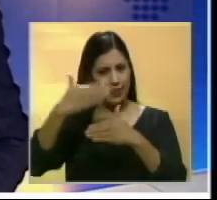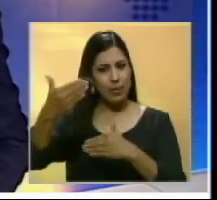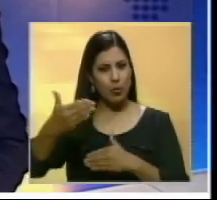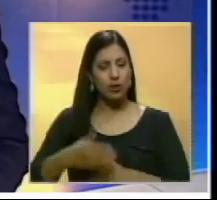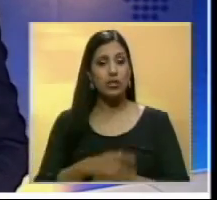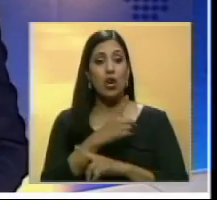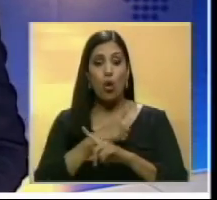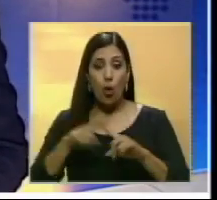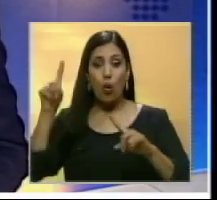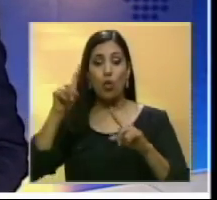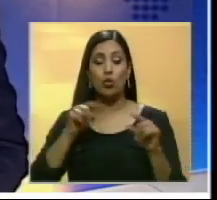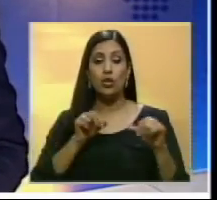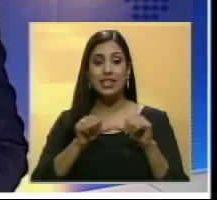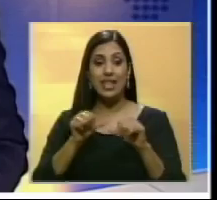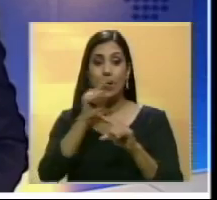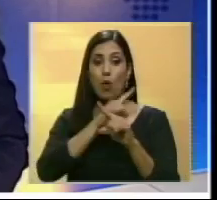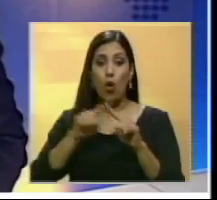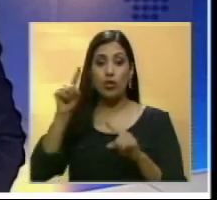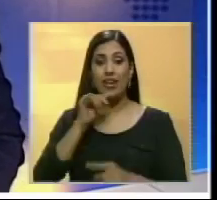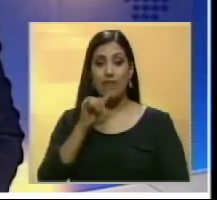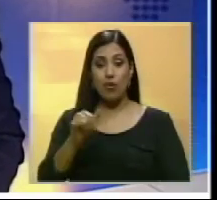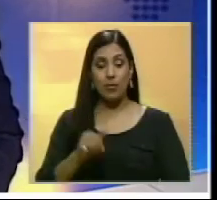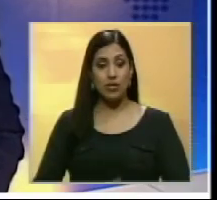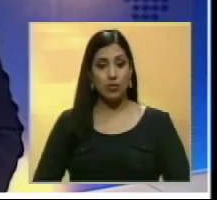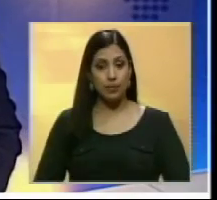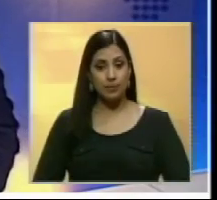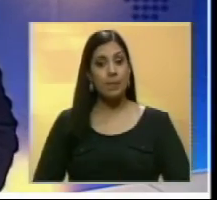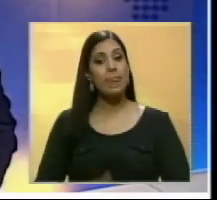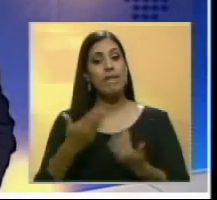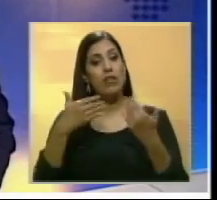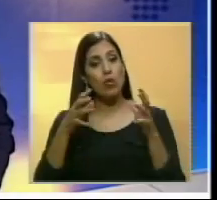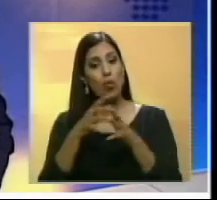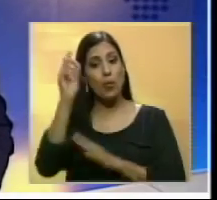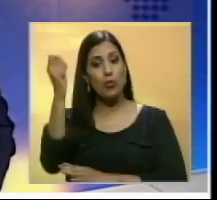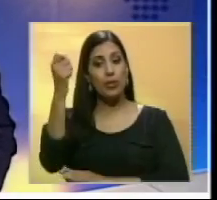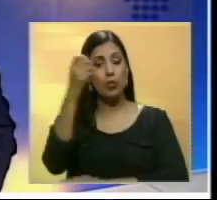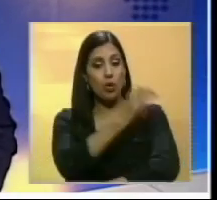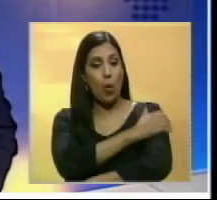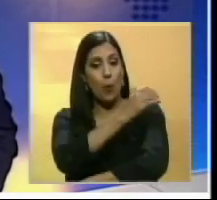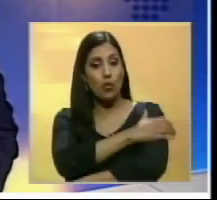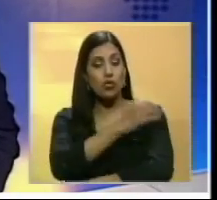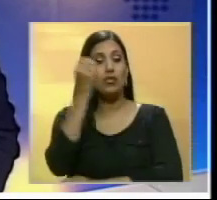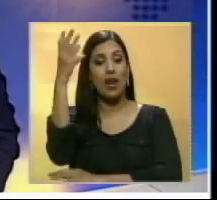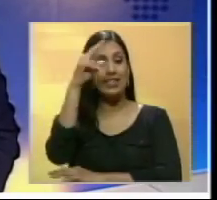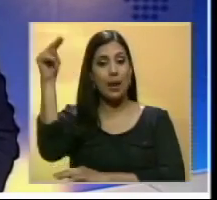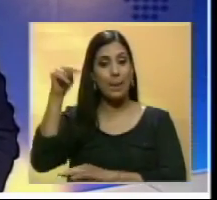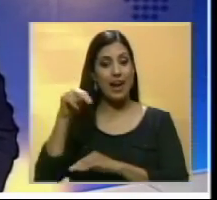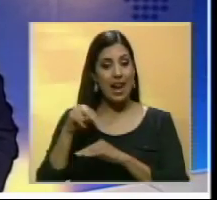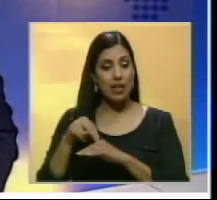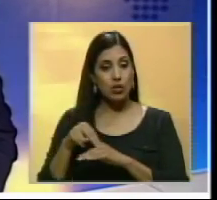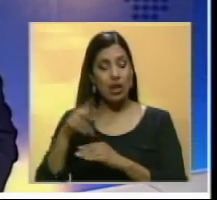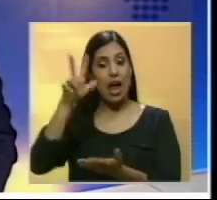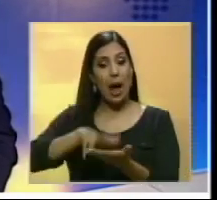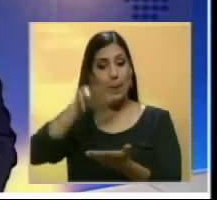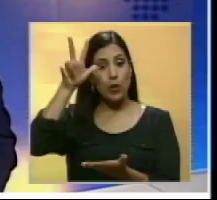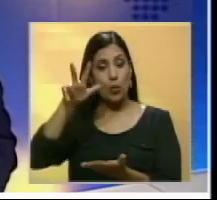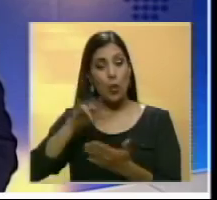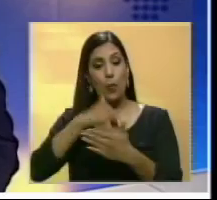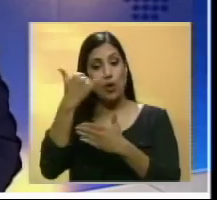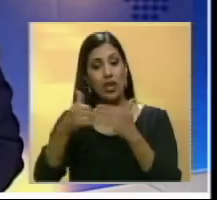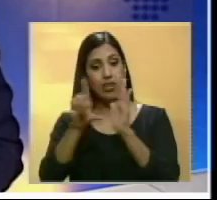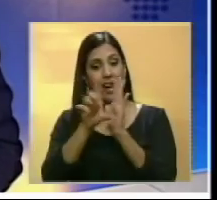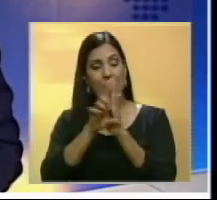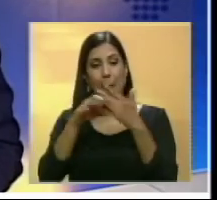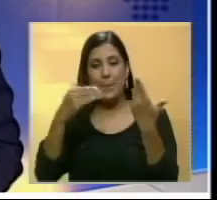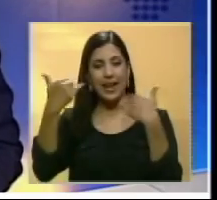adelante. Vamos a continuar, entre otras informaciones. El bloque de diputados opositores de la Asamblea Nacional aprobó el proyecto de ley